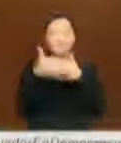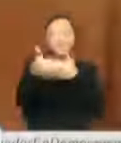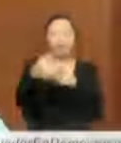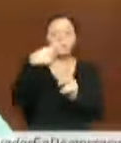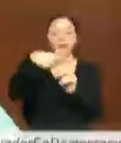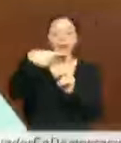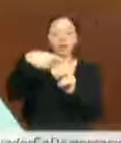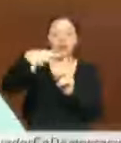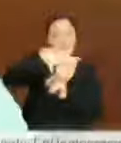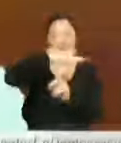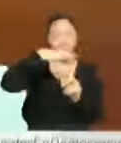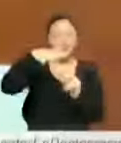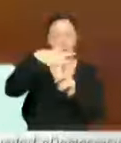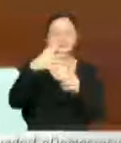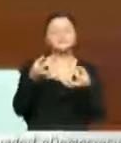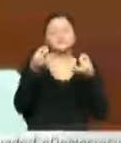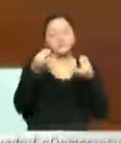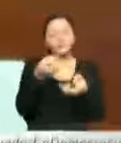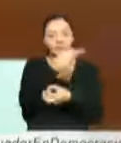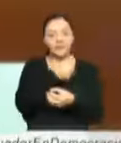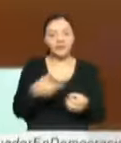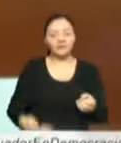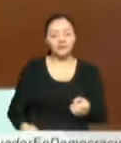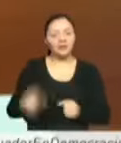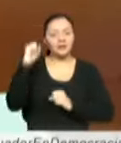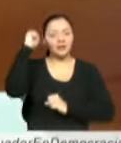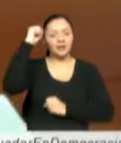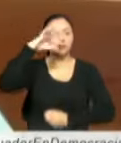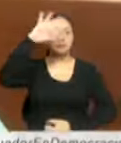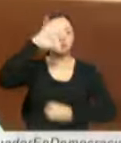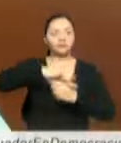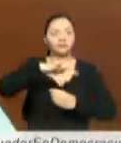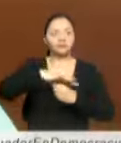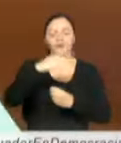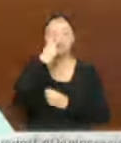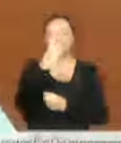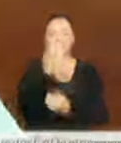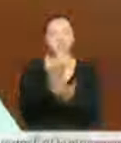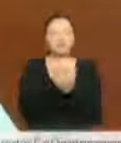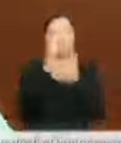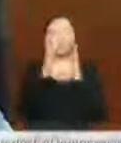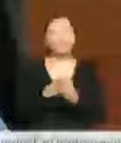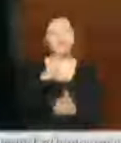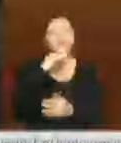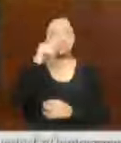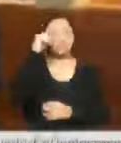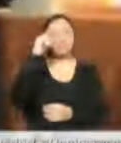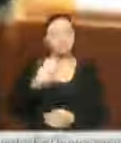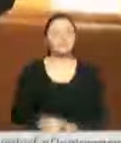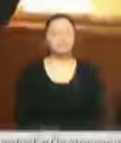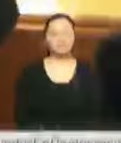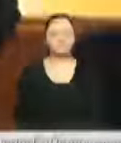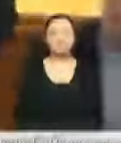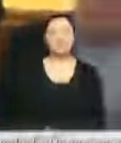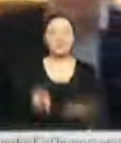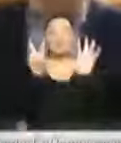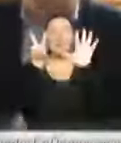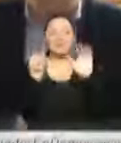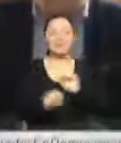ese derecho al voto que tiene el presidente constitucional de la República, el economista Rafael Correa Delgado.